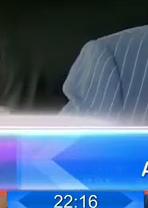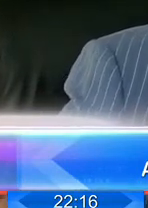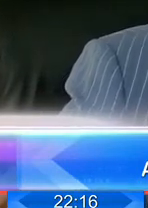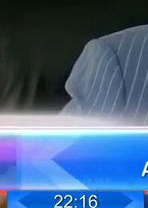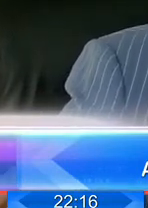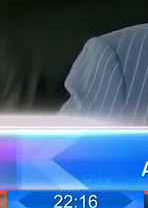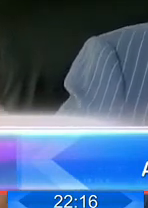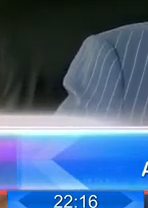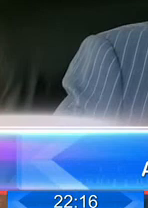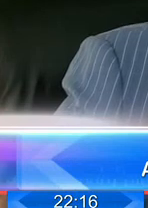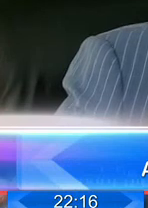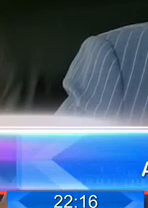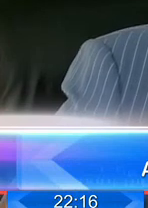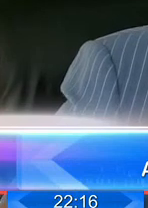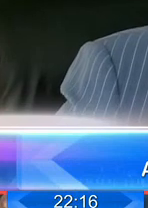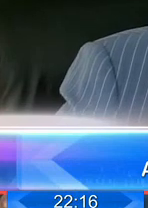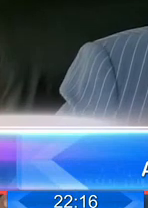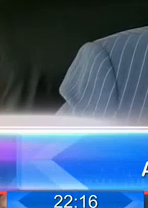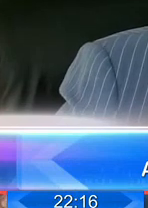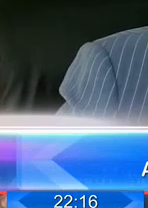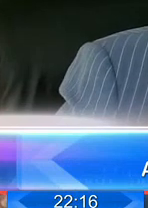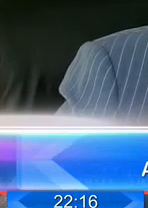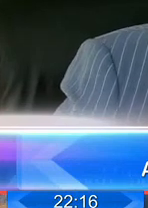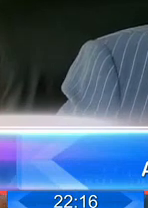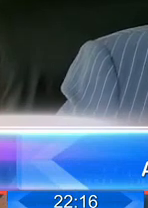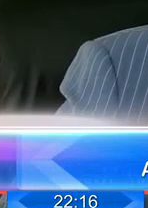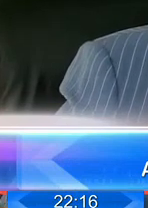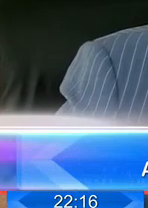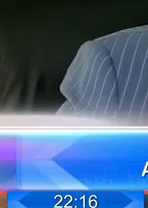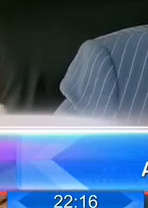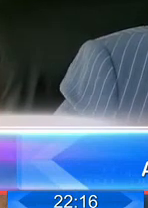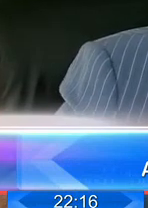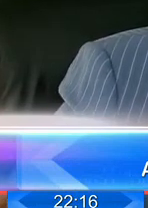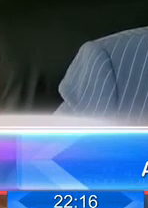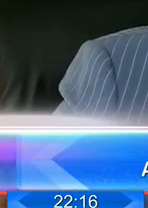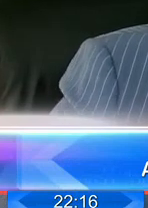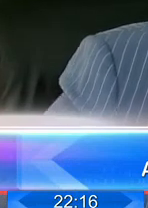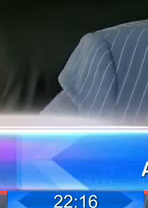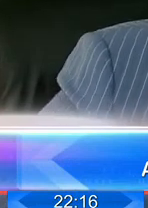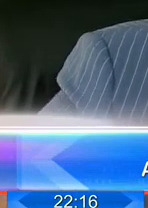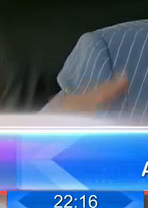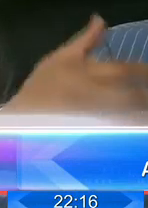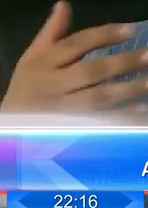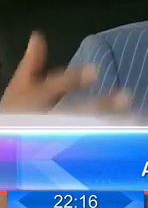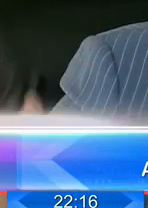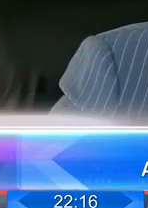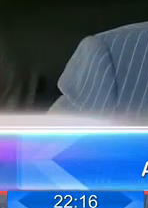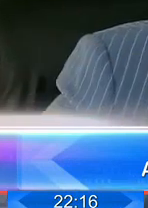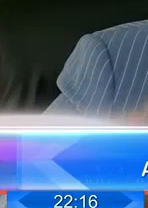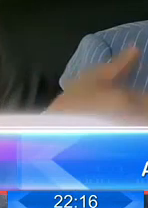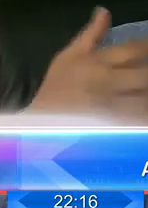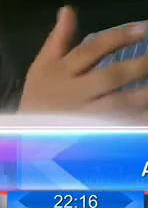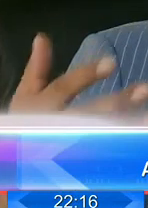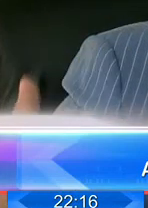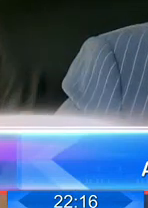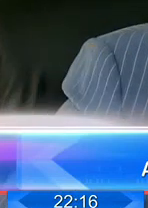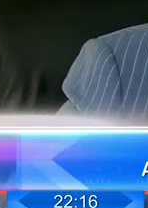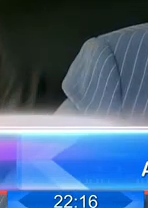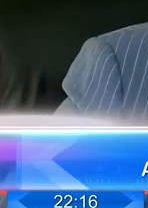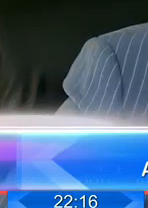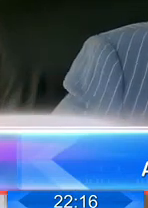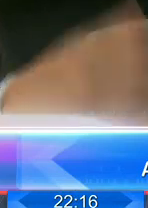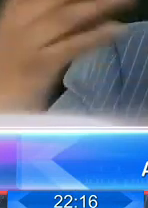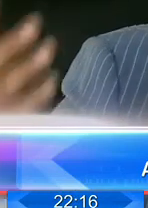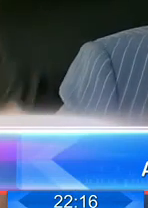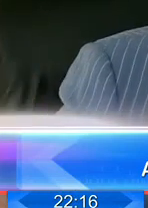jueces tendrían que fallar siempre a lo que solicita Fiscalía, cuando esto se debe hacer en audiencia, presentar sus alegaciones, sus motivaciones para